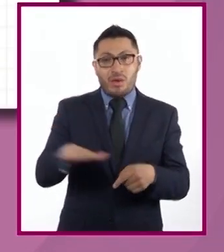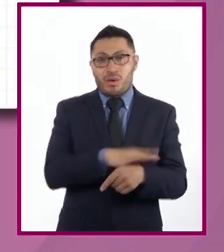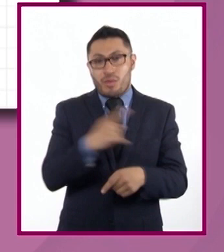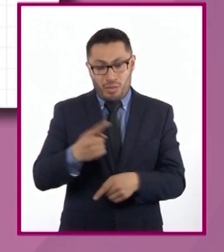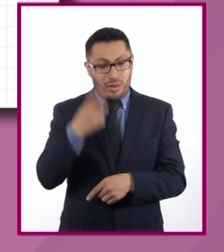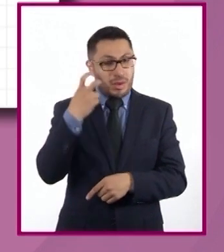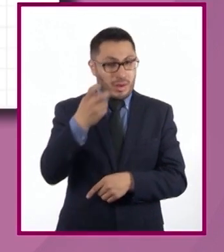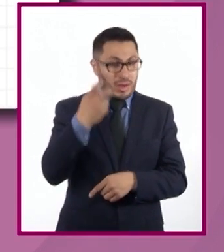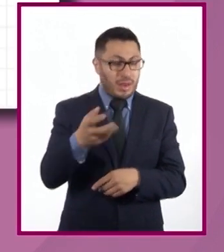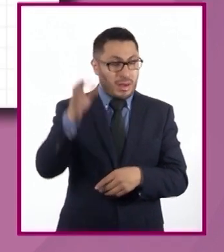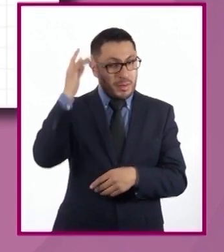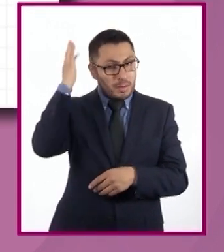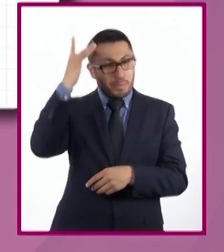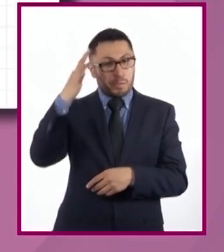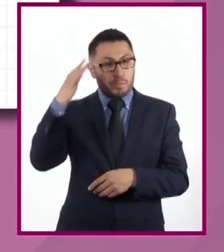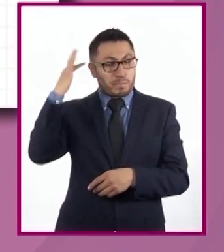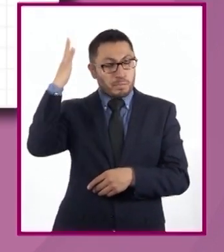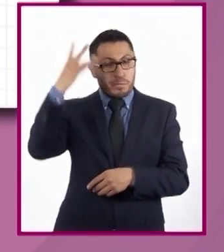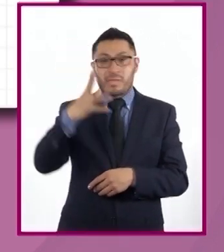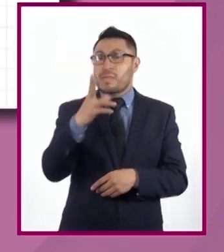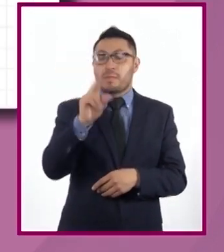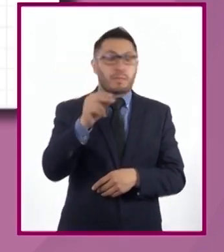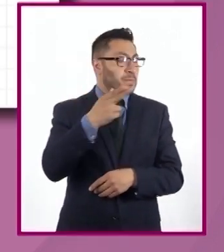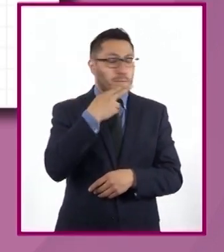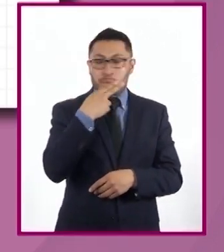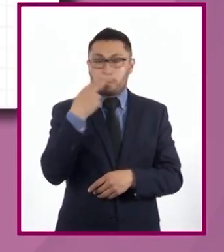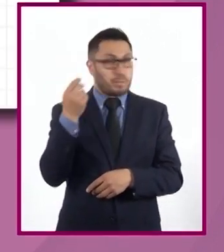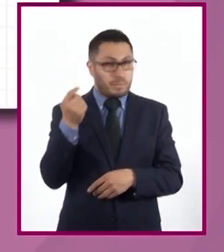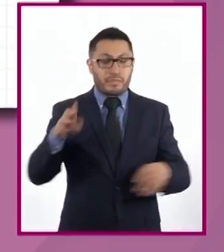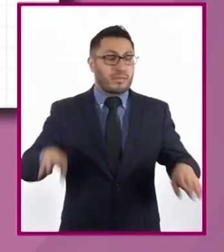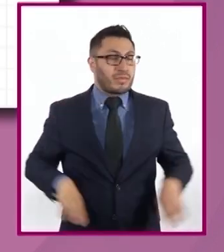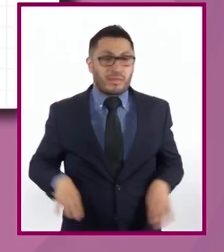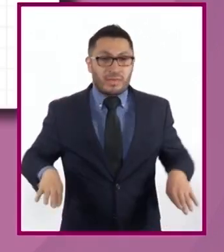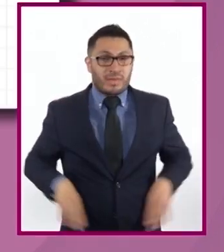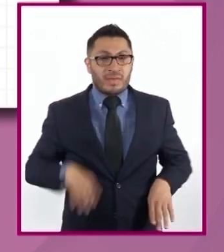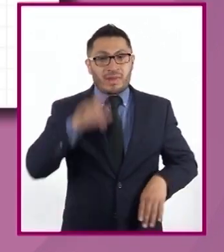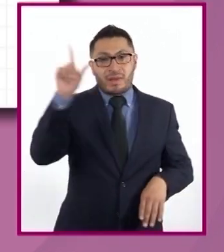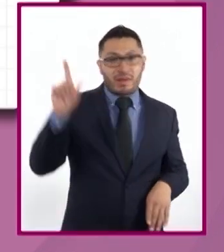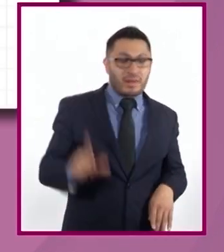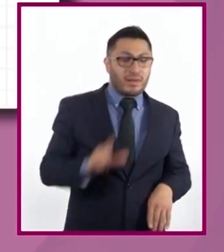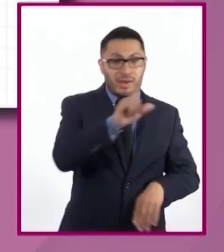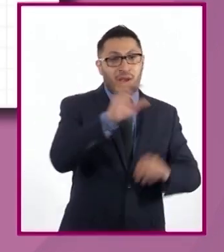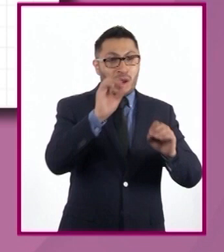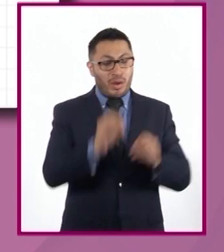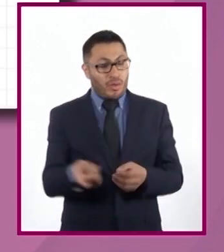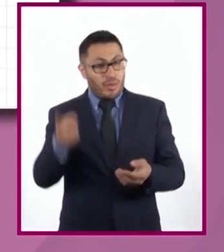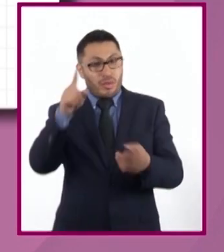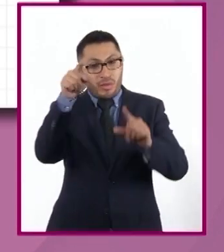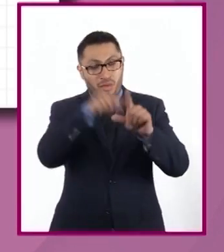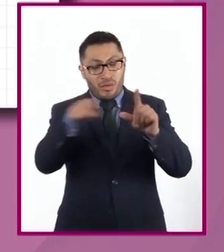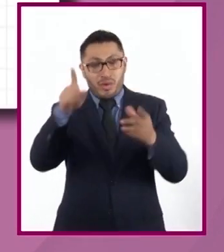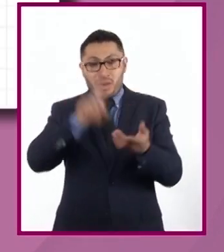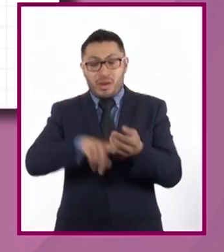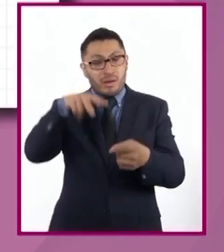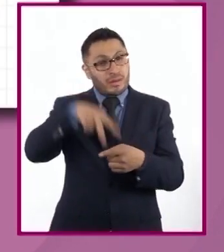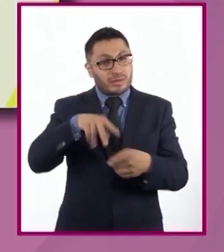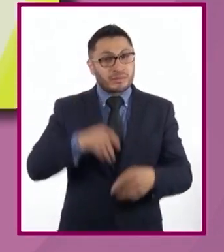este razonamiento no se utilizaron las características de los lados o de los ángulos del triángulo.